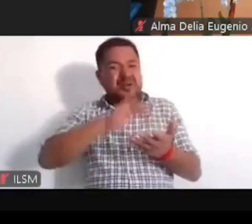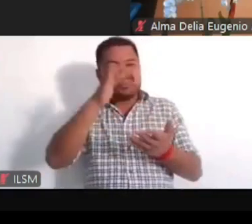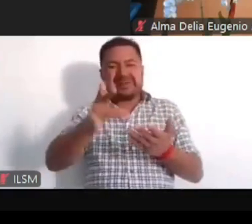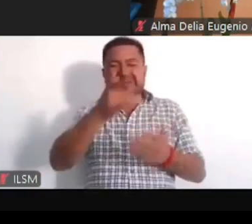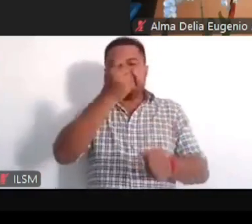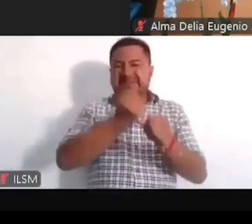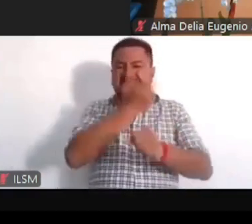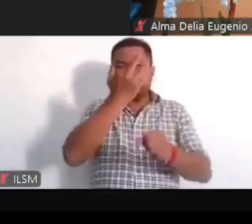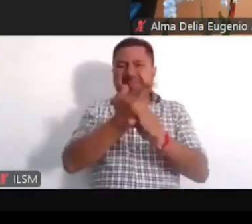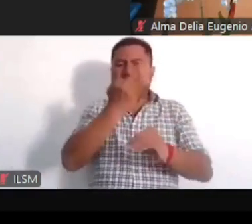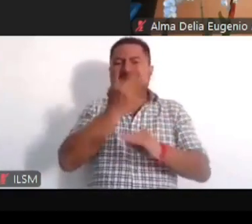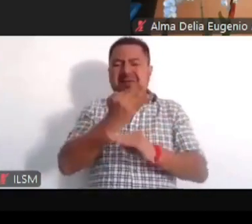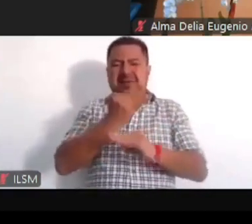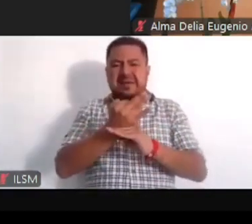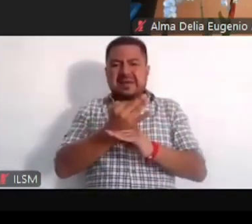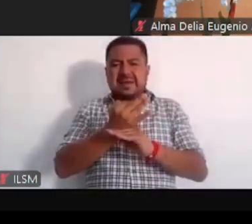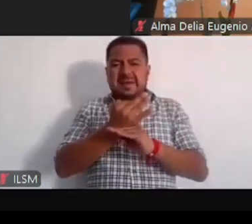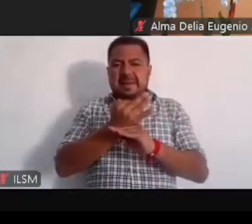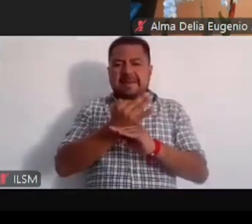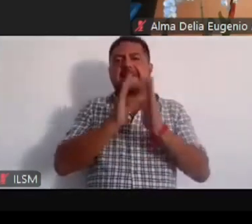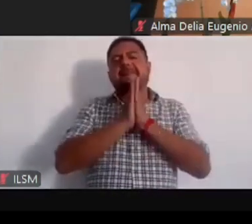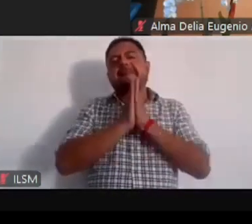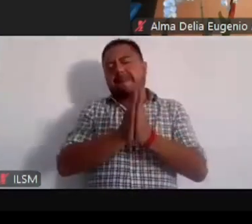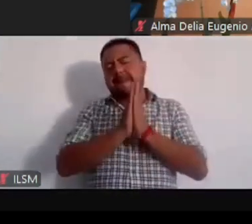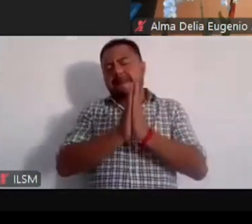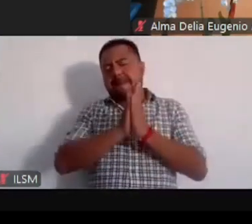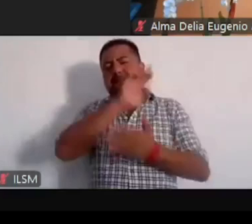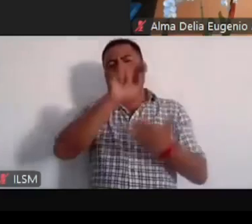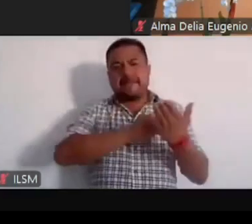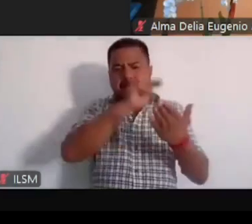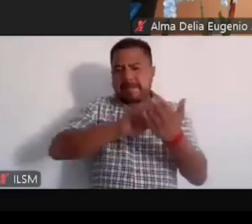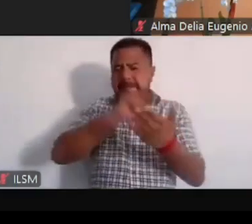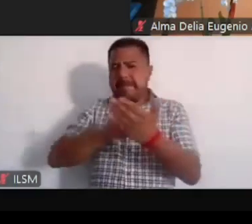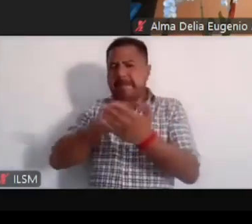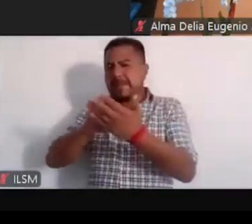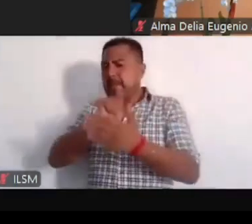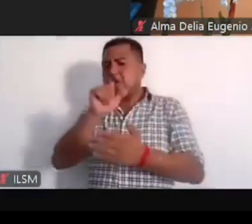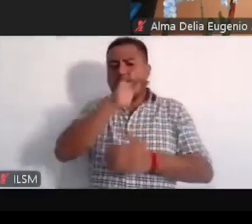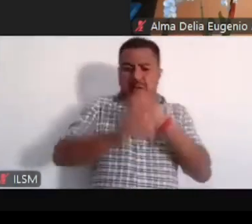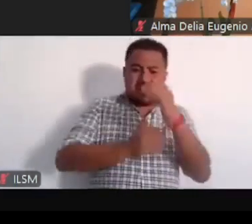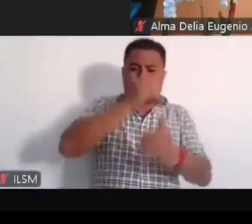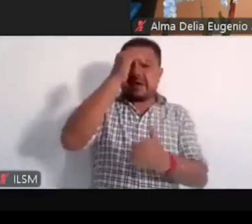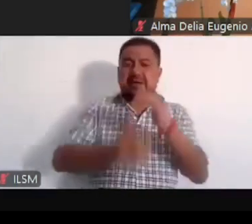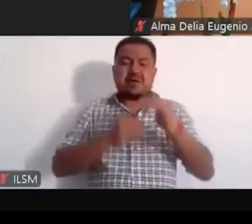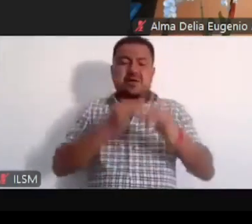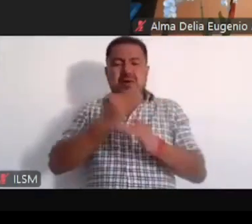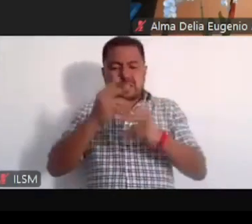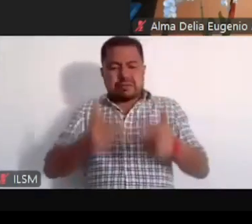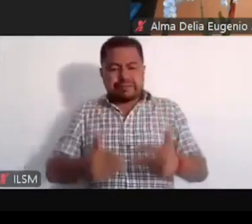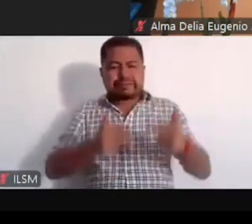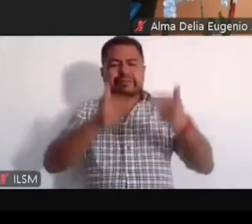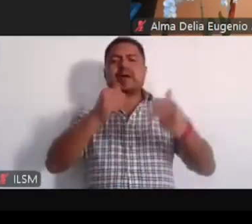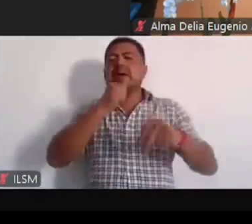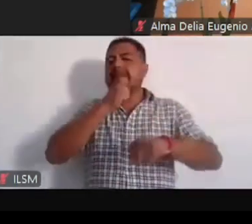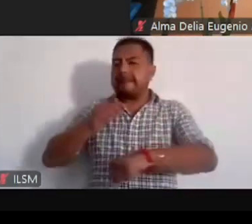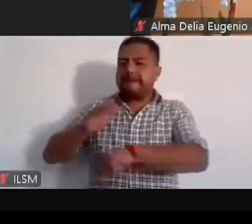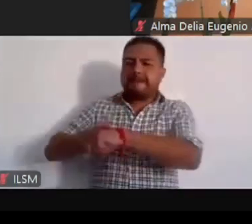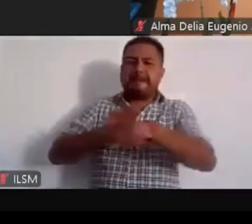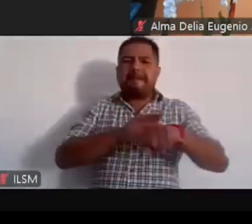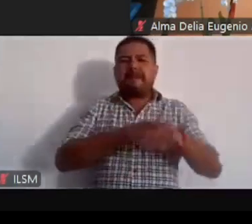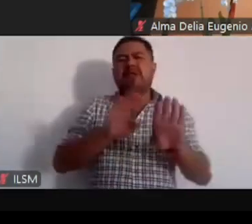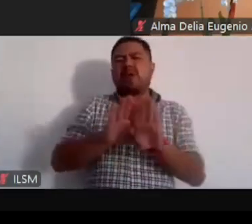señor secretario le solicito sírvase recabar las firmas a la conclusión de la presente sesión y